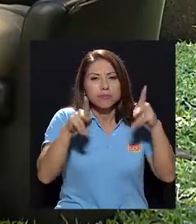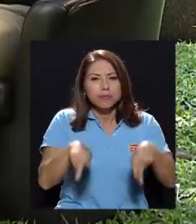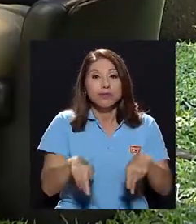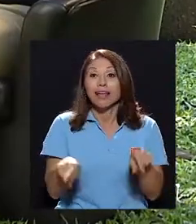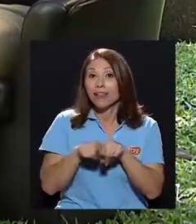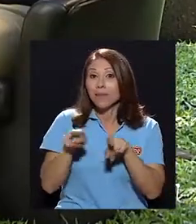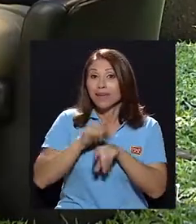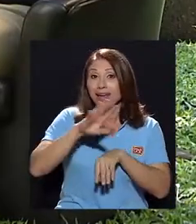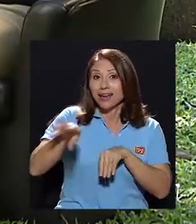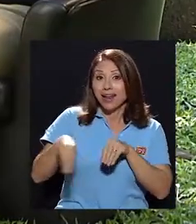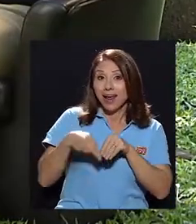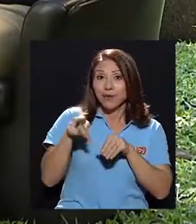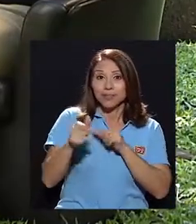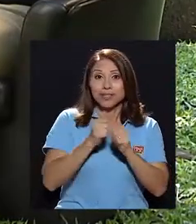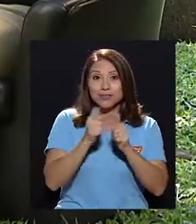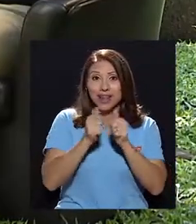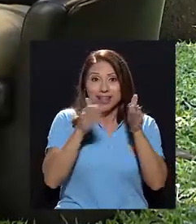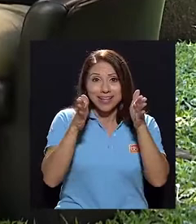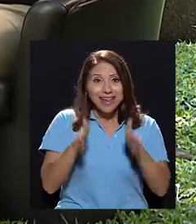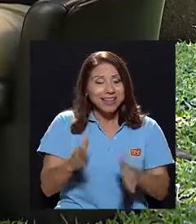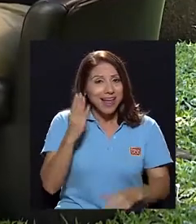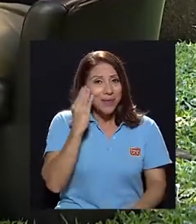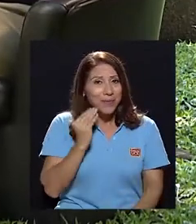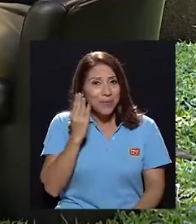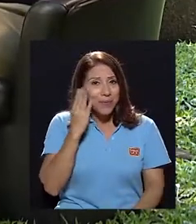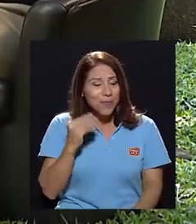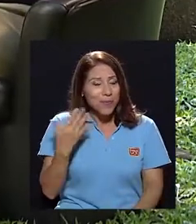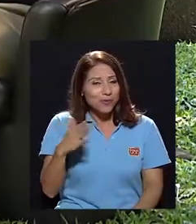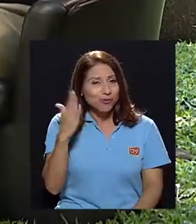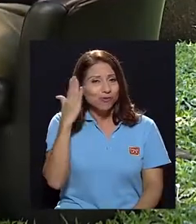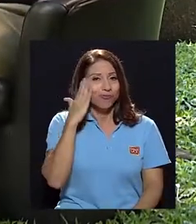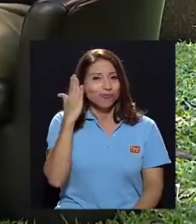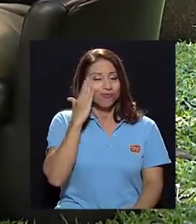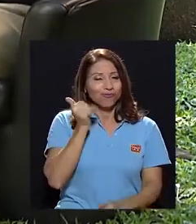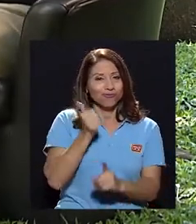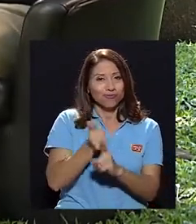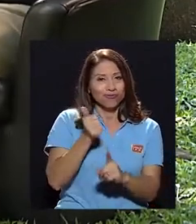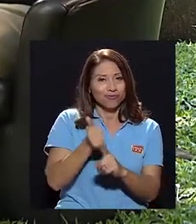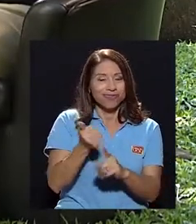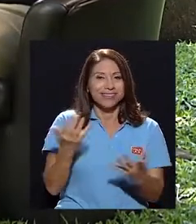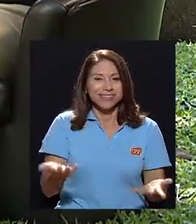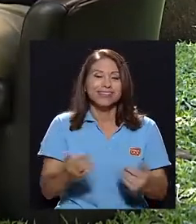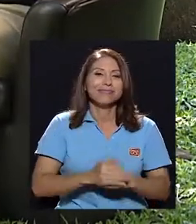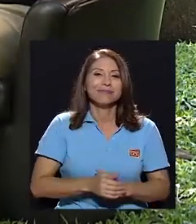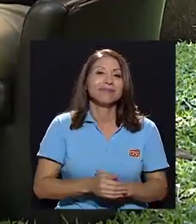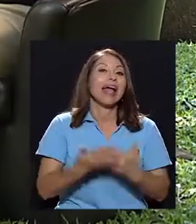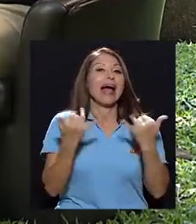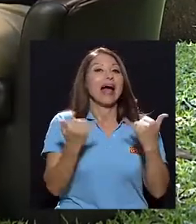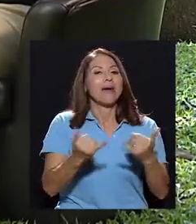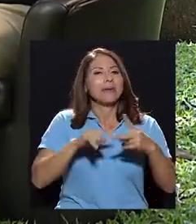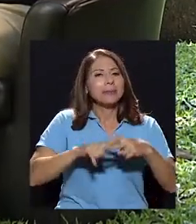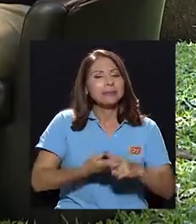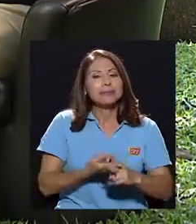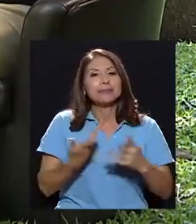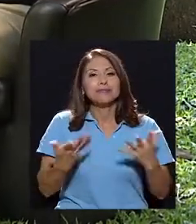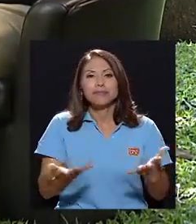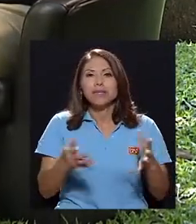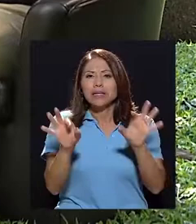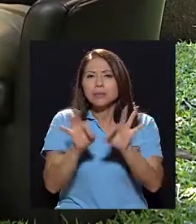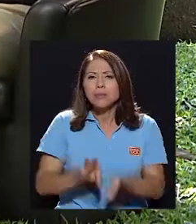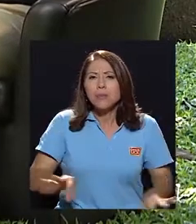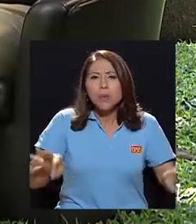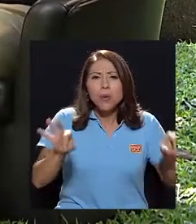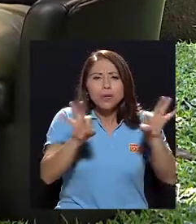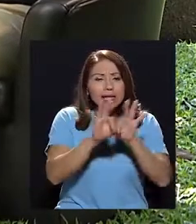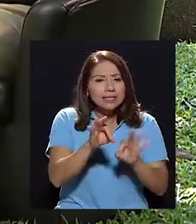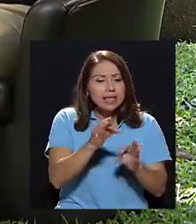voy a agregar que usted es una atleta de bastante experiencia, entonces con conocimiento de causa también. Mónica, entremos en materia. ¿Cuál es la importancia